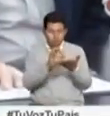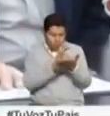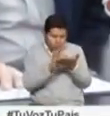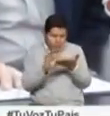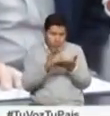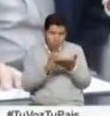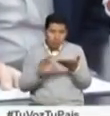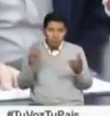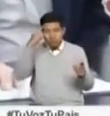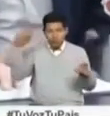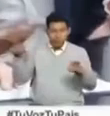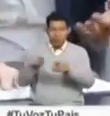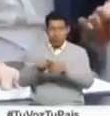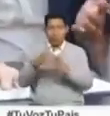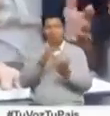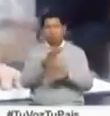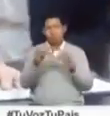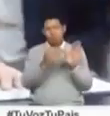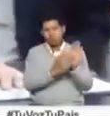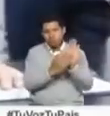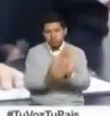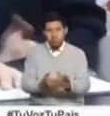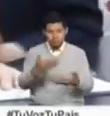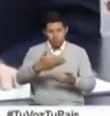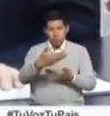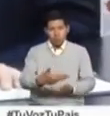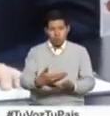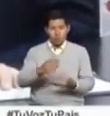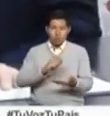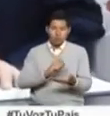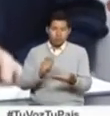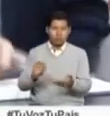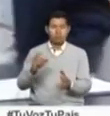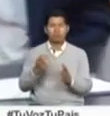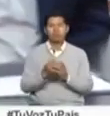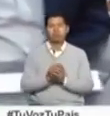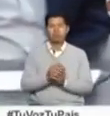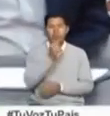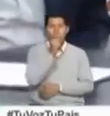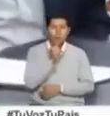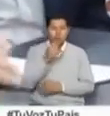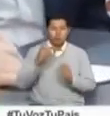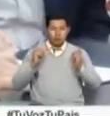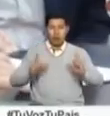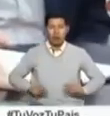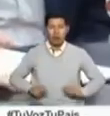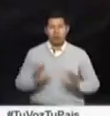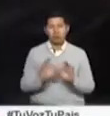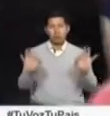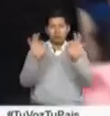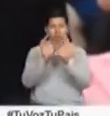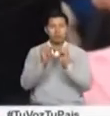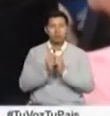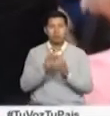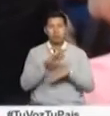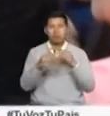presentar conjuntamente un documento de aportes al proyecto de Código Orgánico de la Salud. En el documento se destaca una amplia mayoría